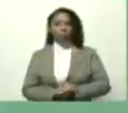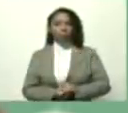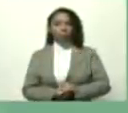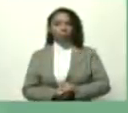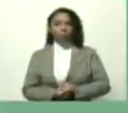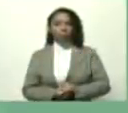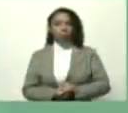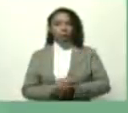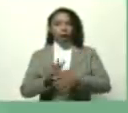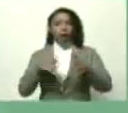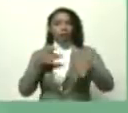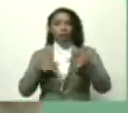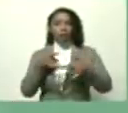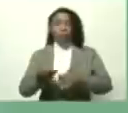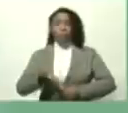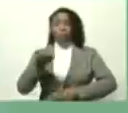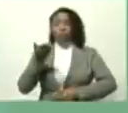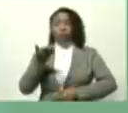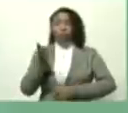con un elemento interesante